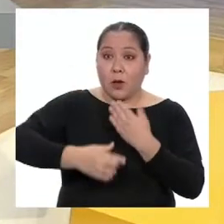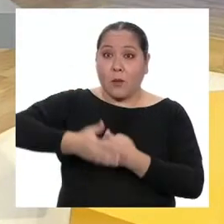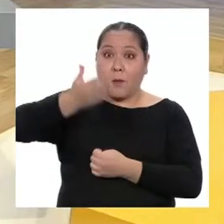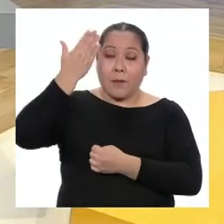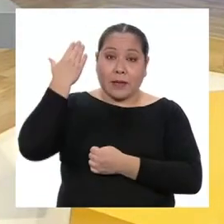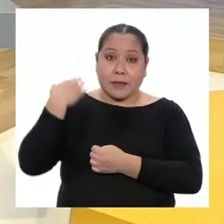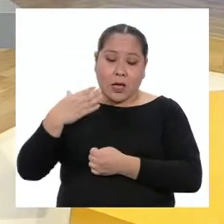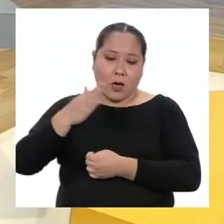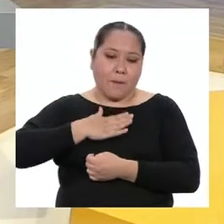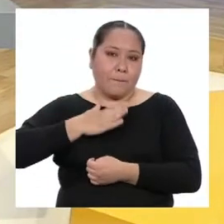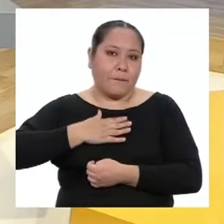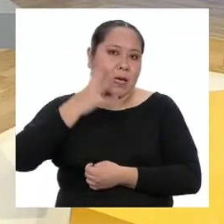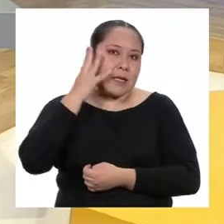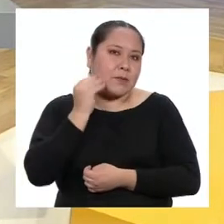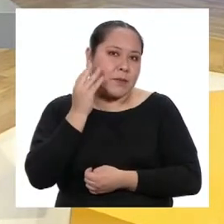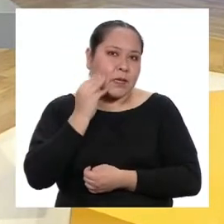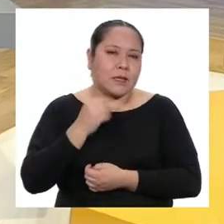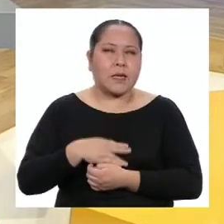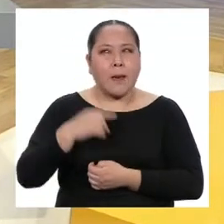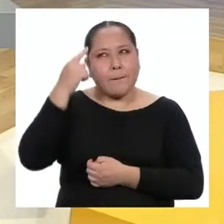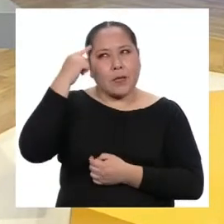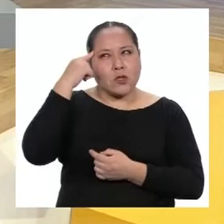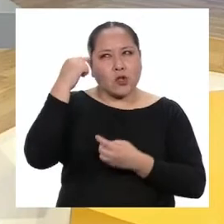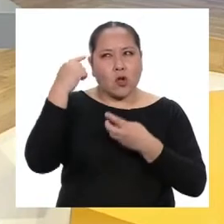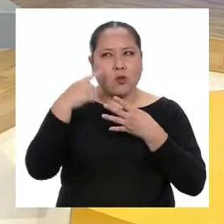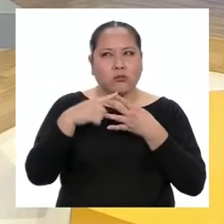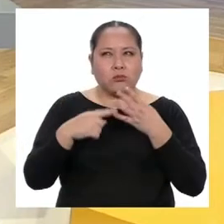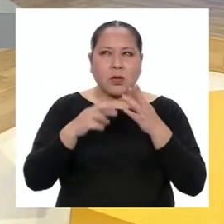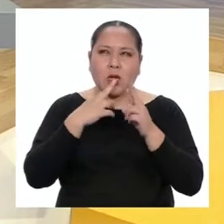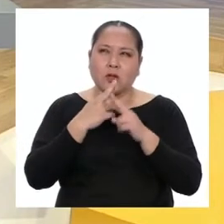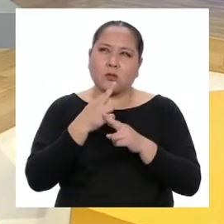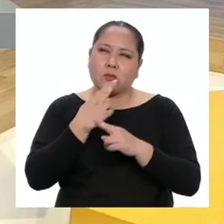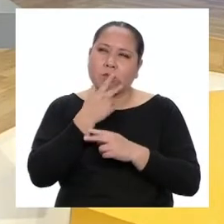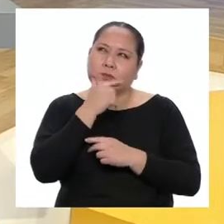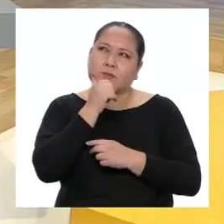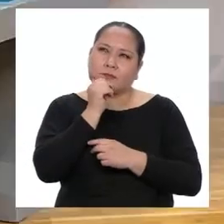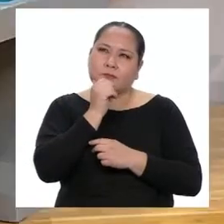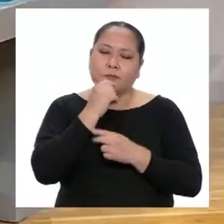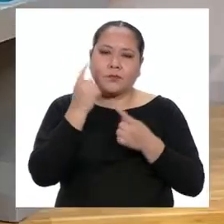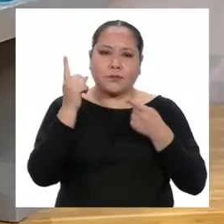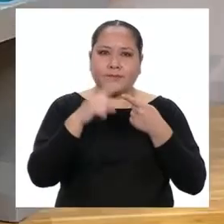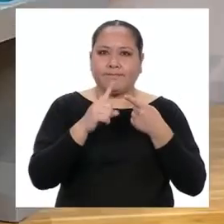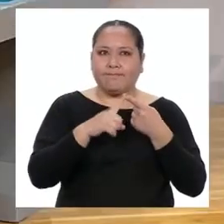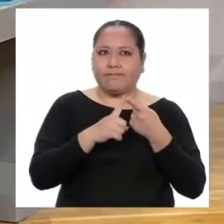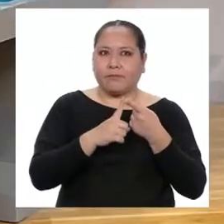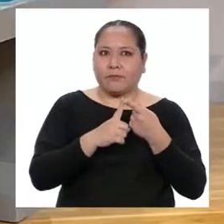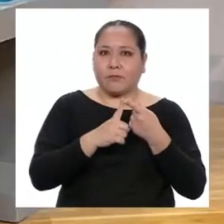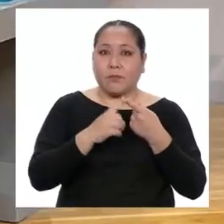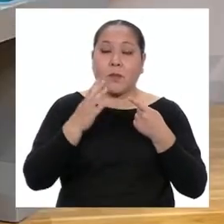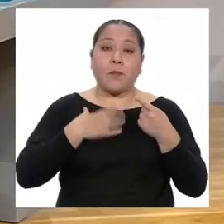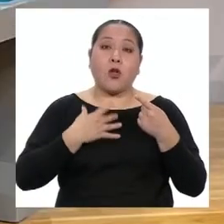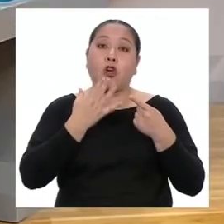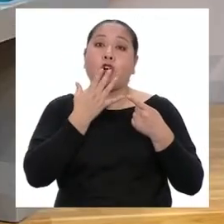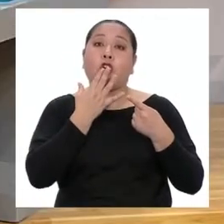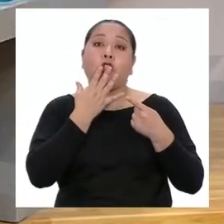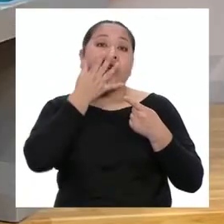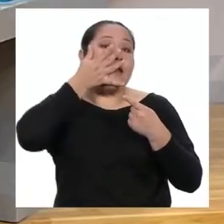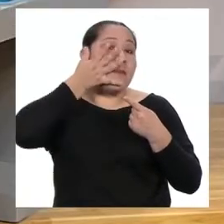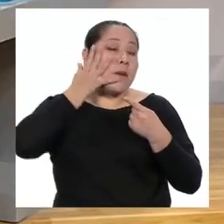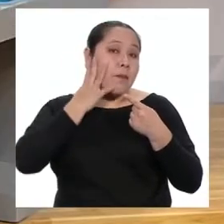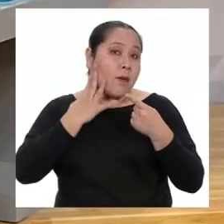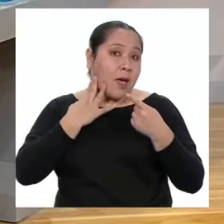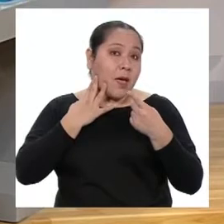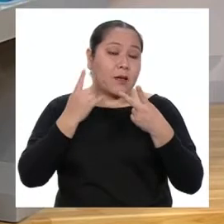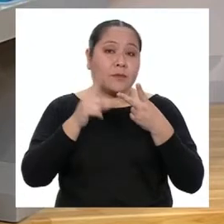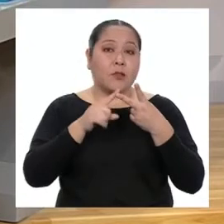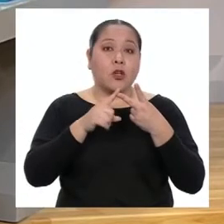anteriores y mi propia experiencia, creo que las opciones de respuesta podrían ser por color de piel,